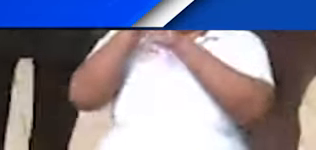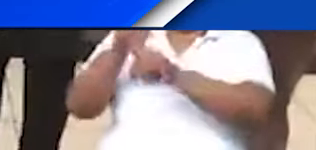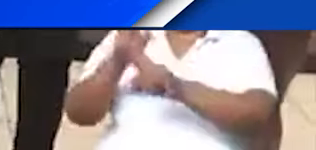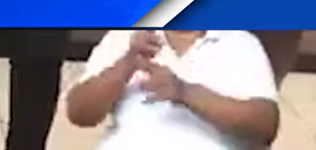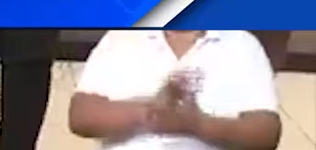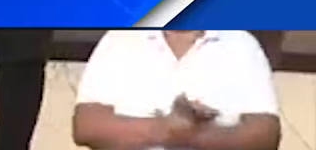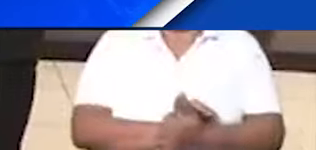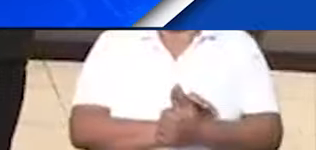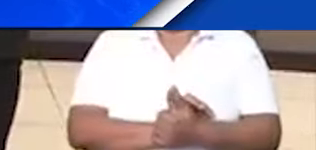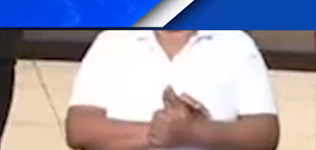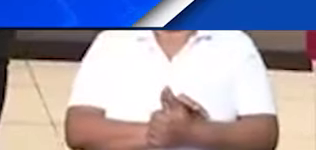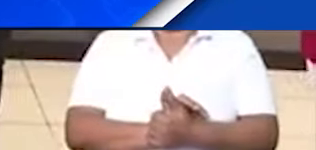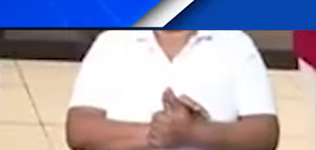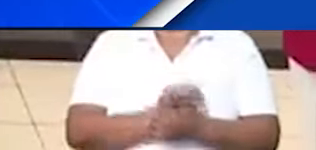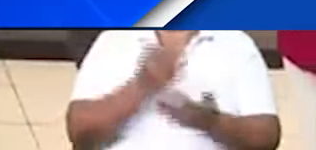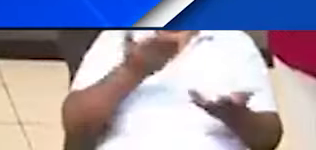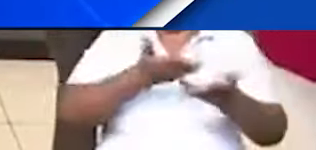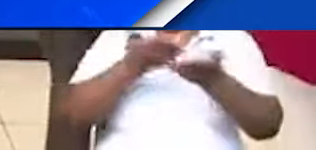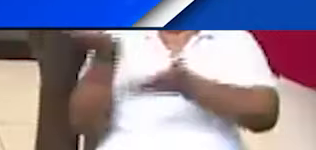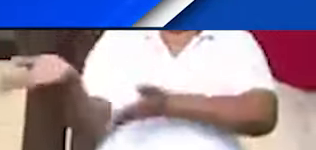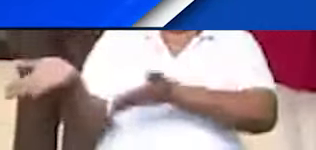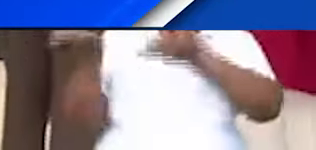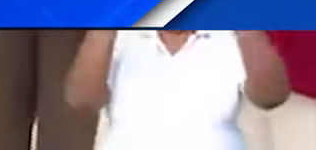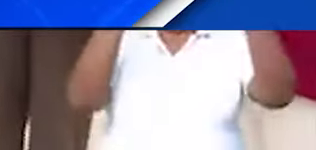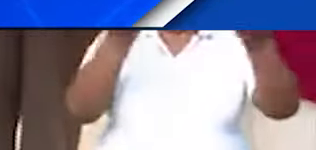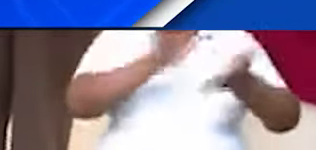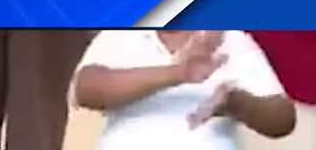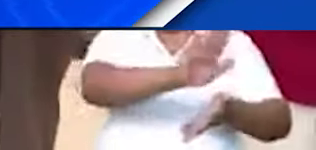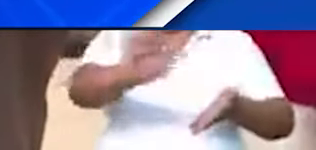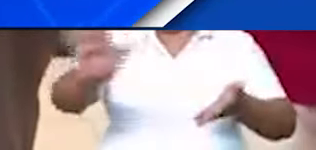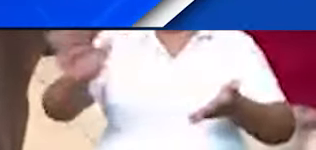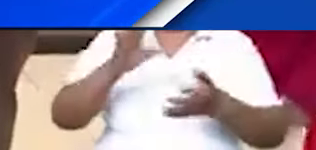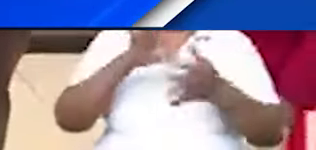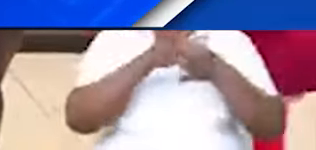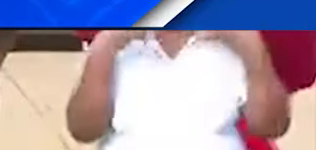responsable. Quedan en posesión del cargo.